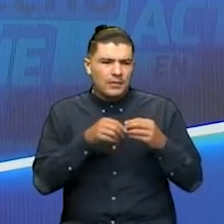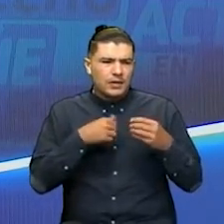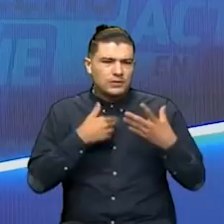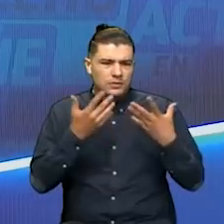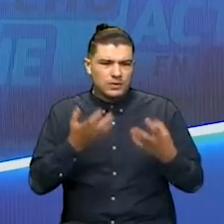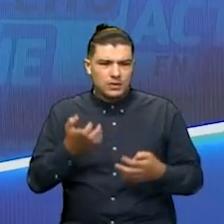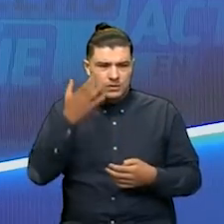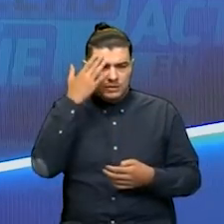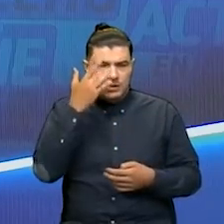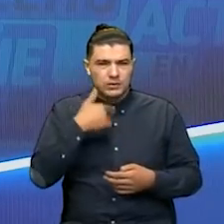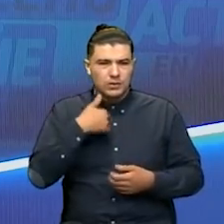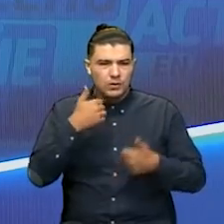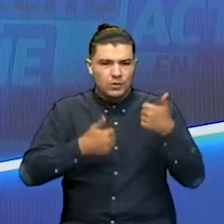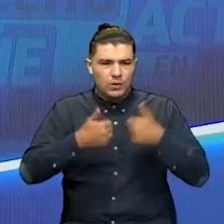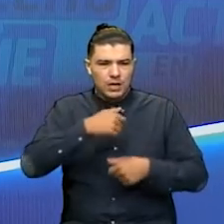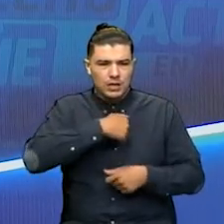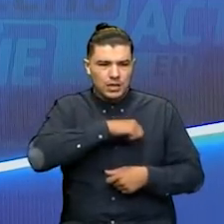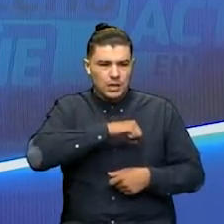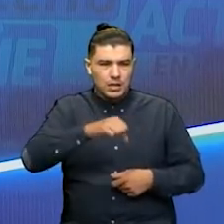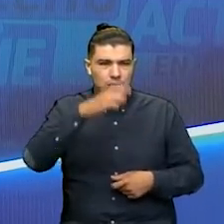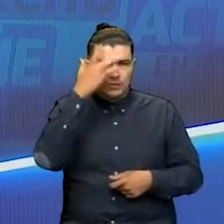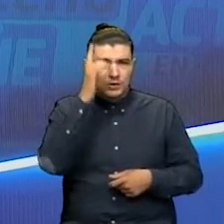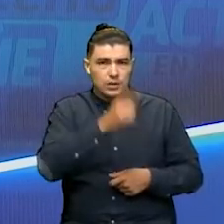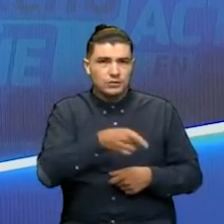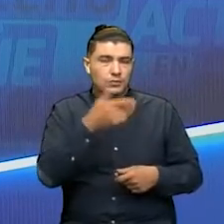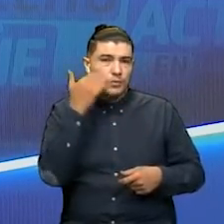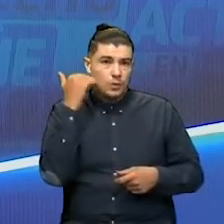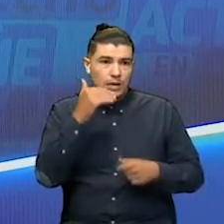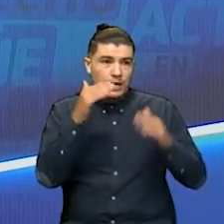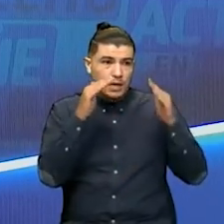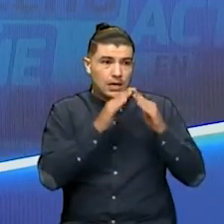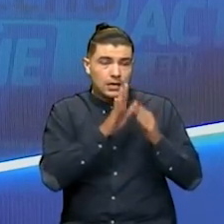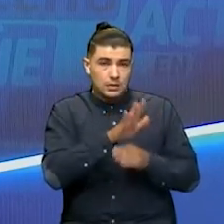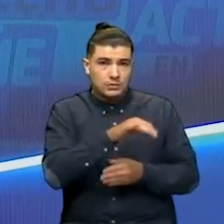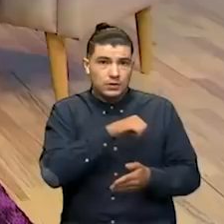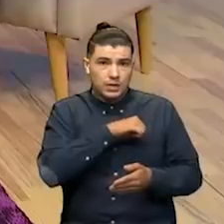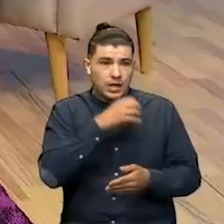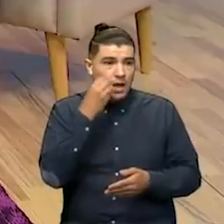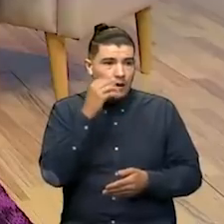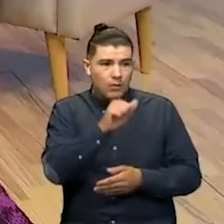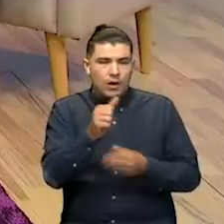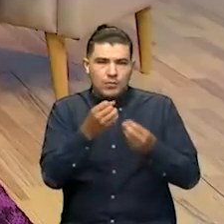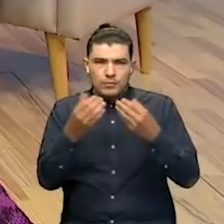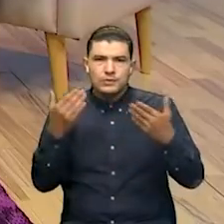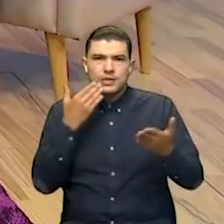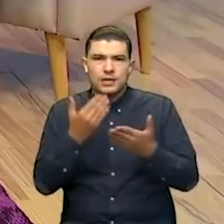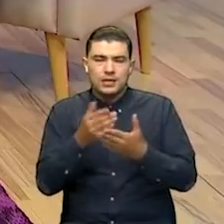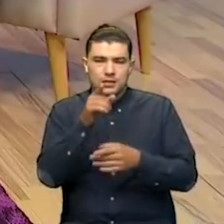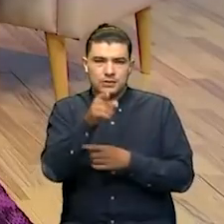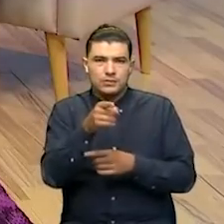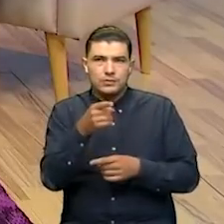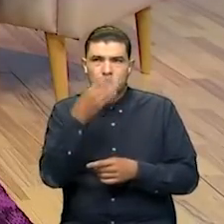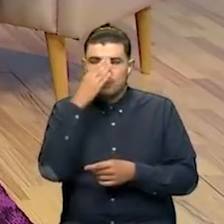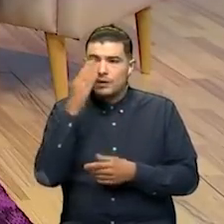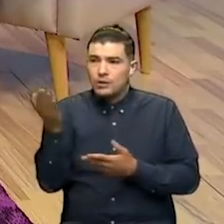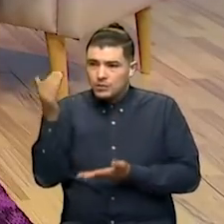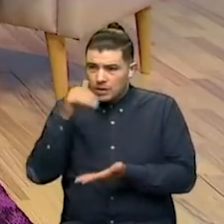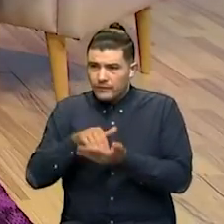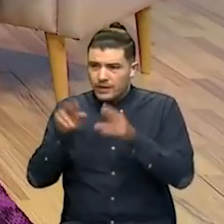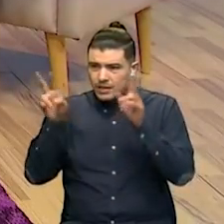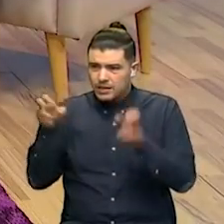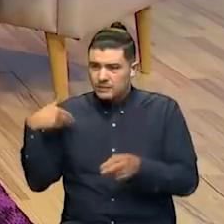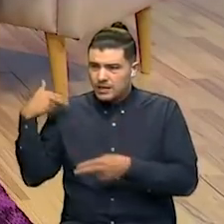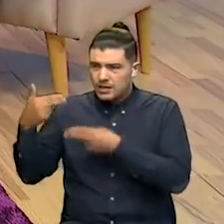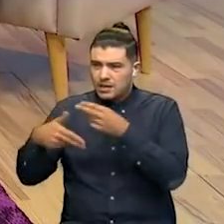qué derechos tengo yo ante los bienes de ella. Muy bien, Carolina, muchas gracias por su inquietud. Ahí hablamos nuevamente del tema